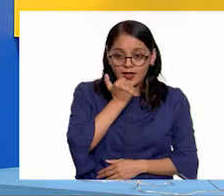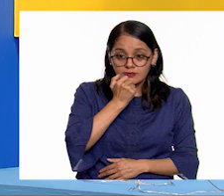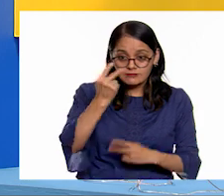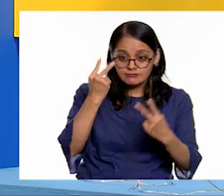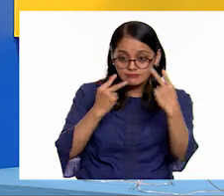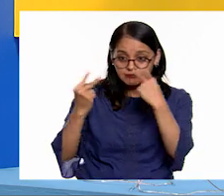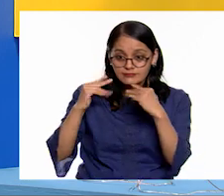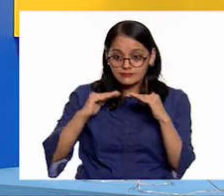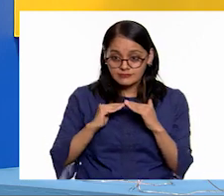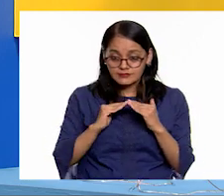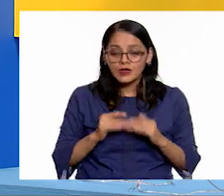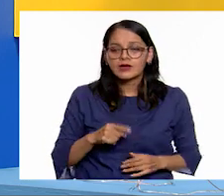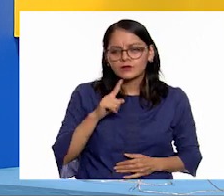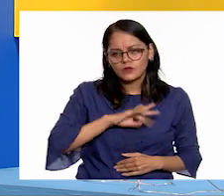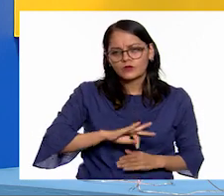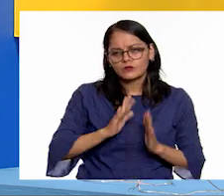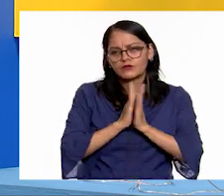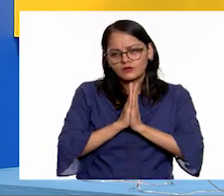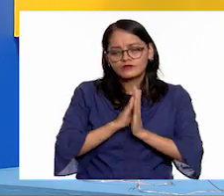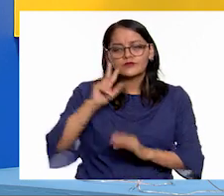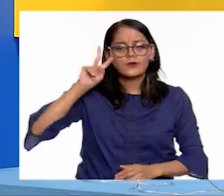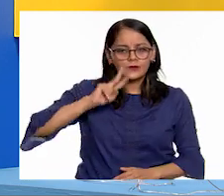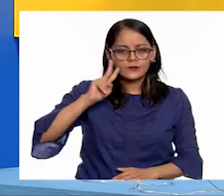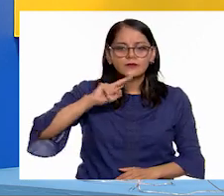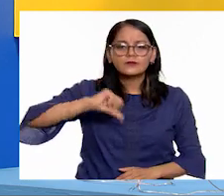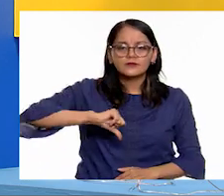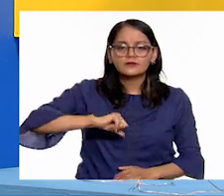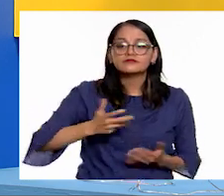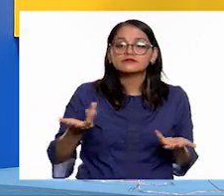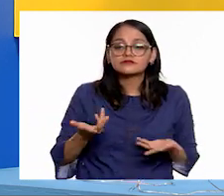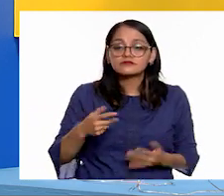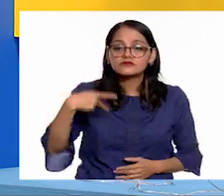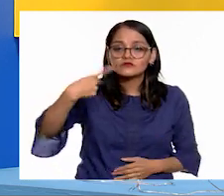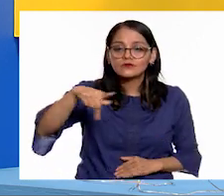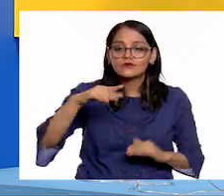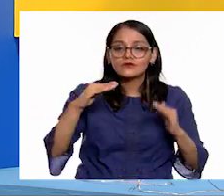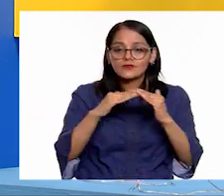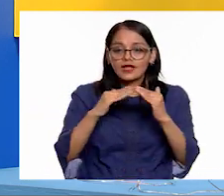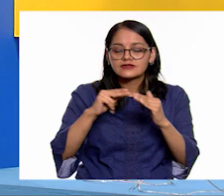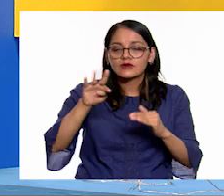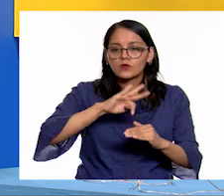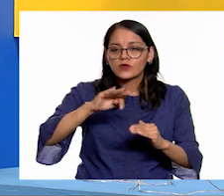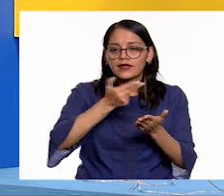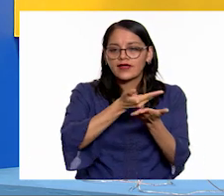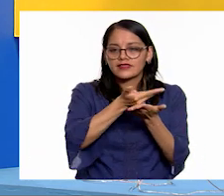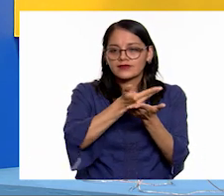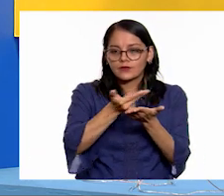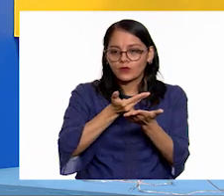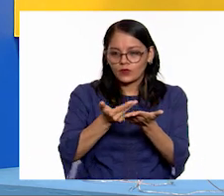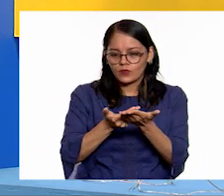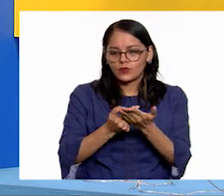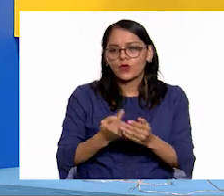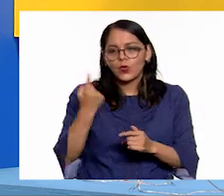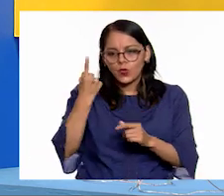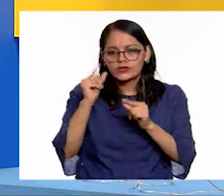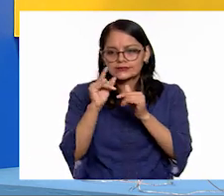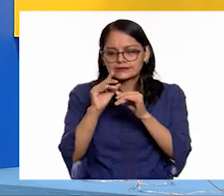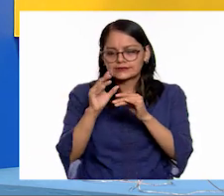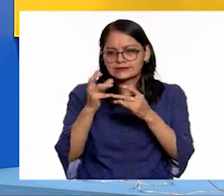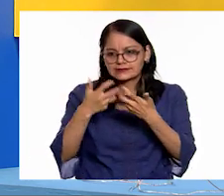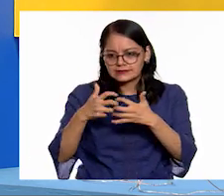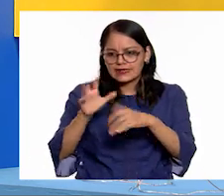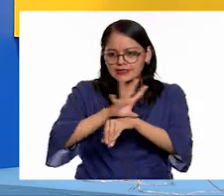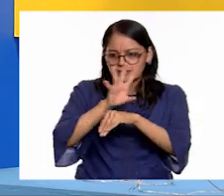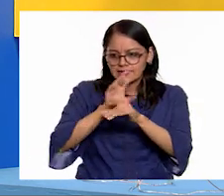ven desde casa que como reto del día de hoy, elaboren un dibujo de uno o varios circuitos